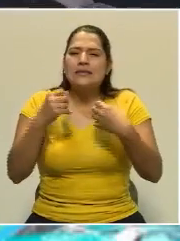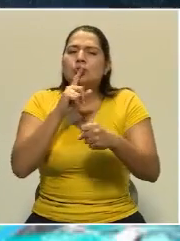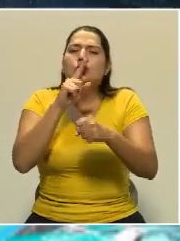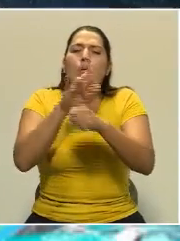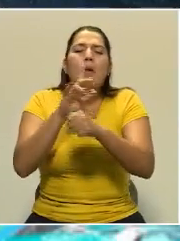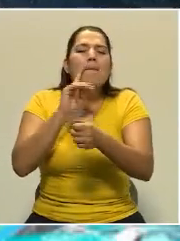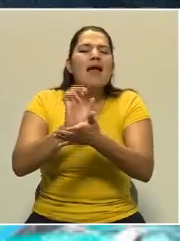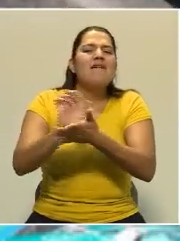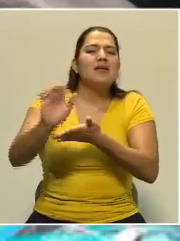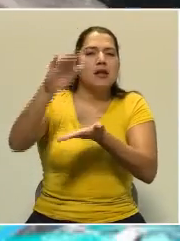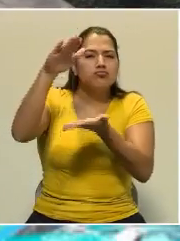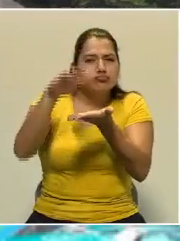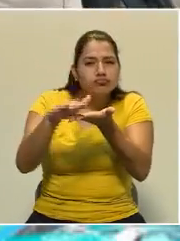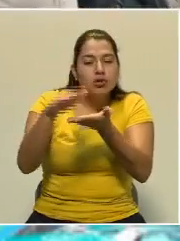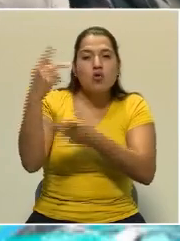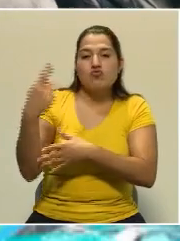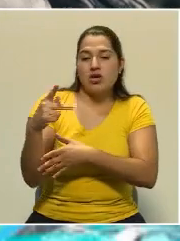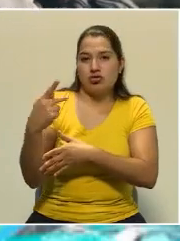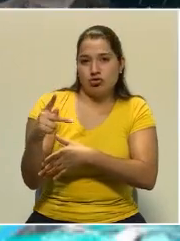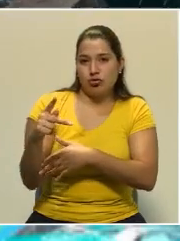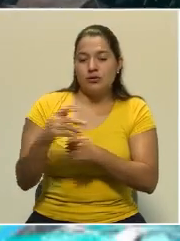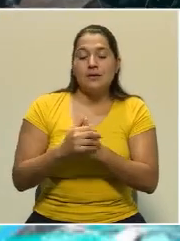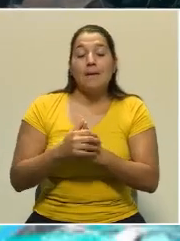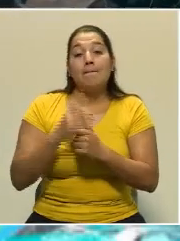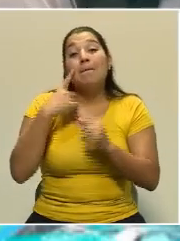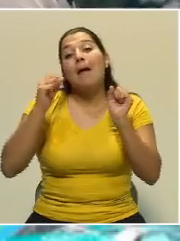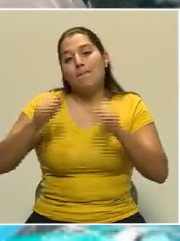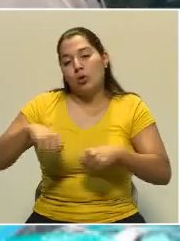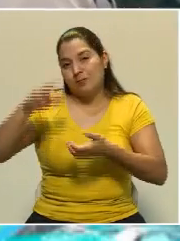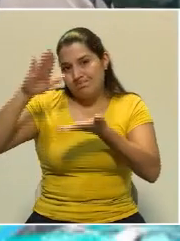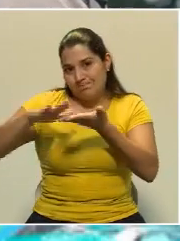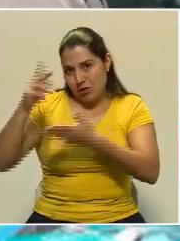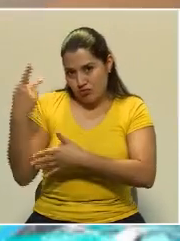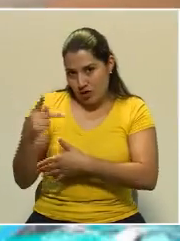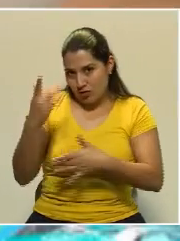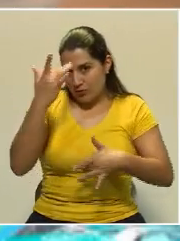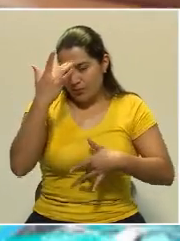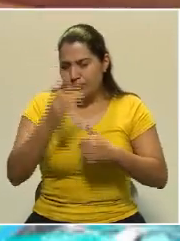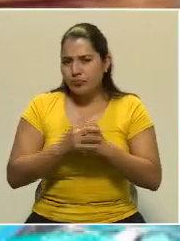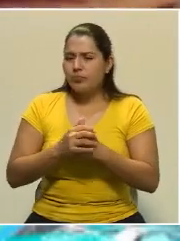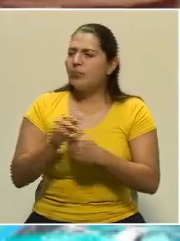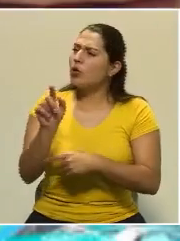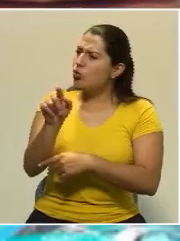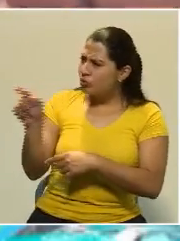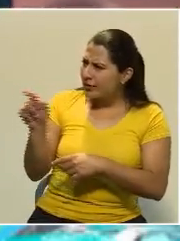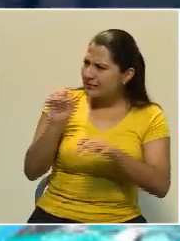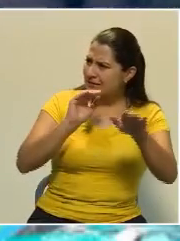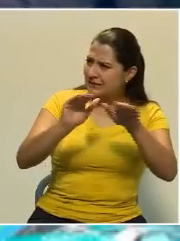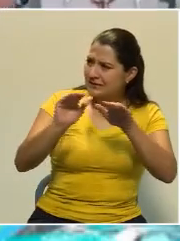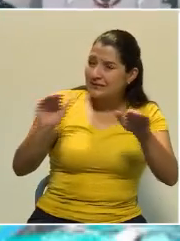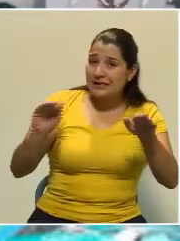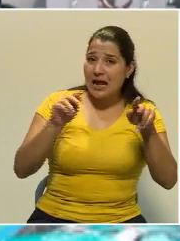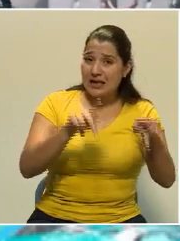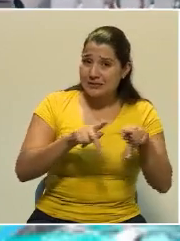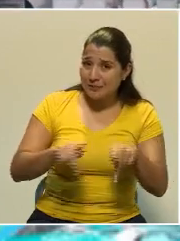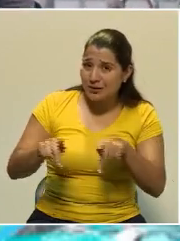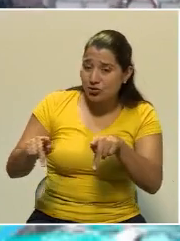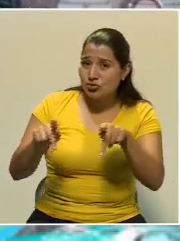contagio. Don Rubén, ¿se comprometen ustedes como Cámara a hacer el llamado y concientizar a